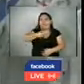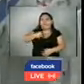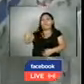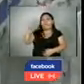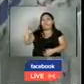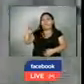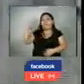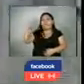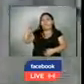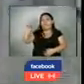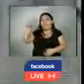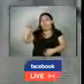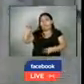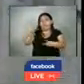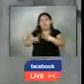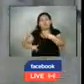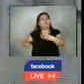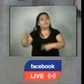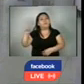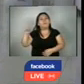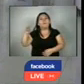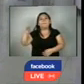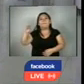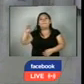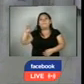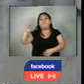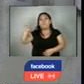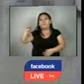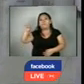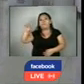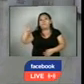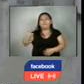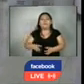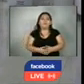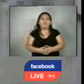Martínez, informó para Noticiero El Zamorano, Moisés Paniagua.